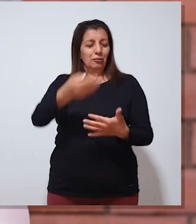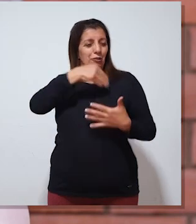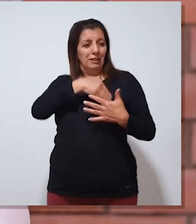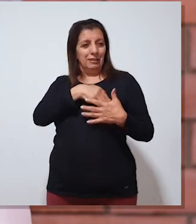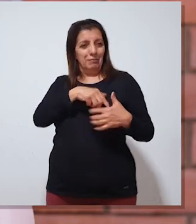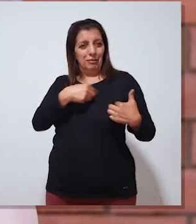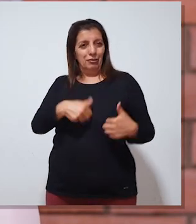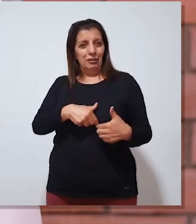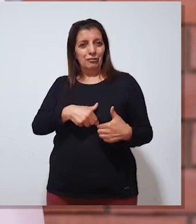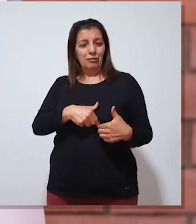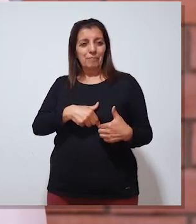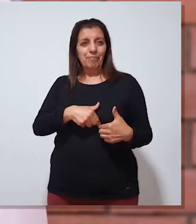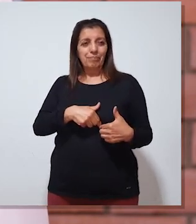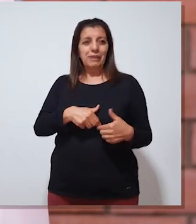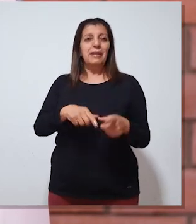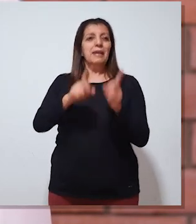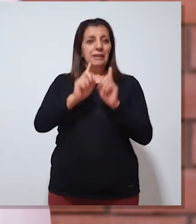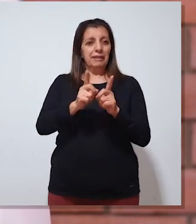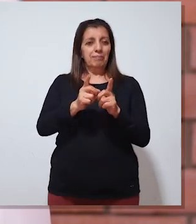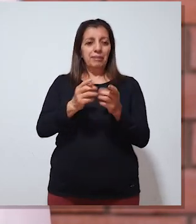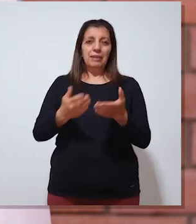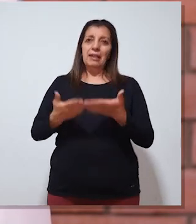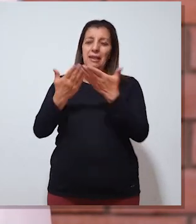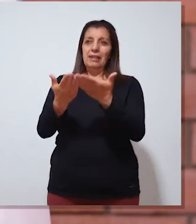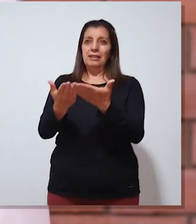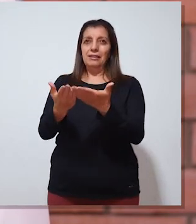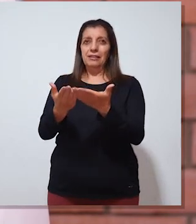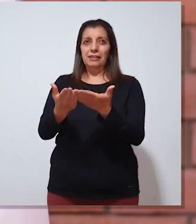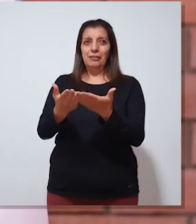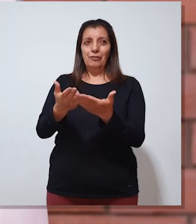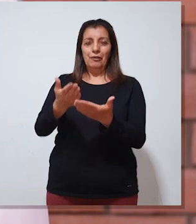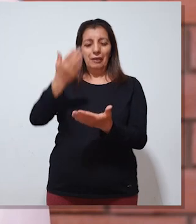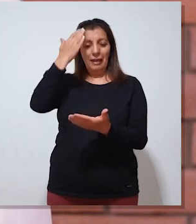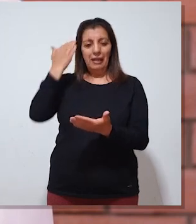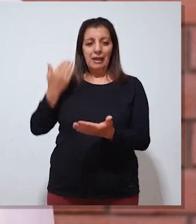Quiero poner en manos de la Virgen nuestro seminario arquidiocesano.